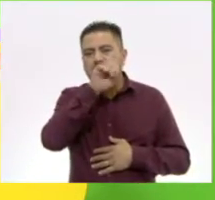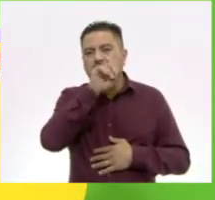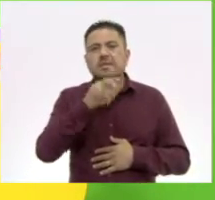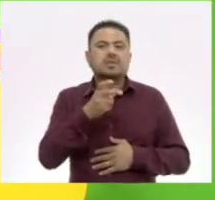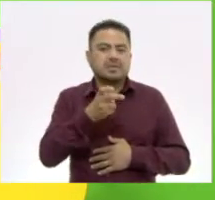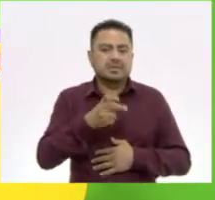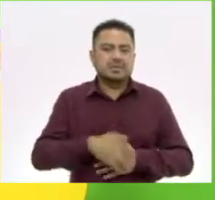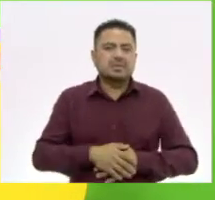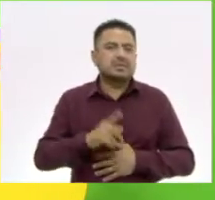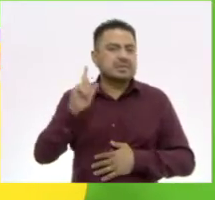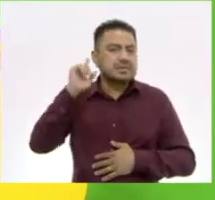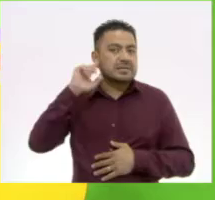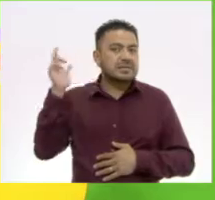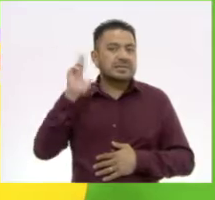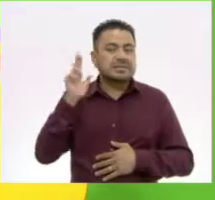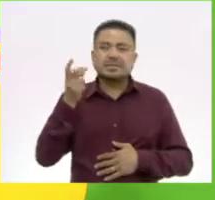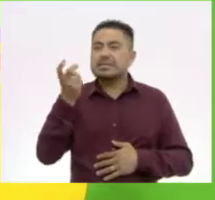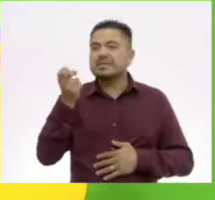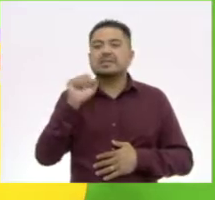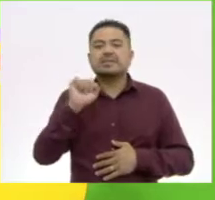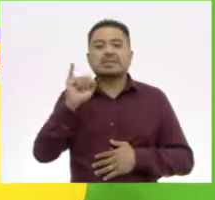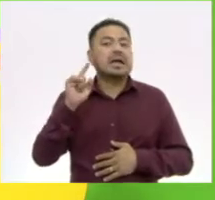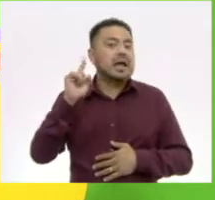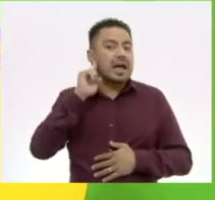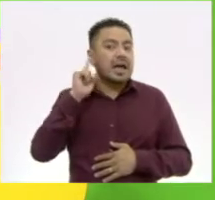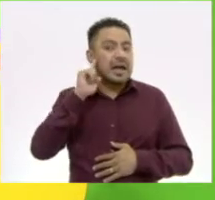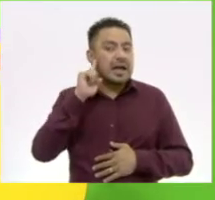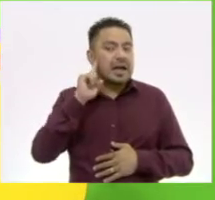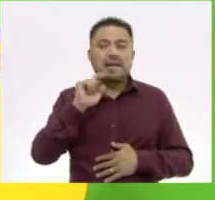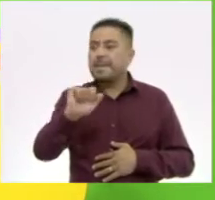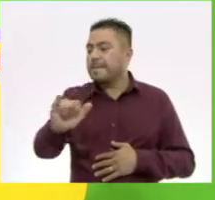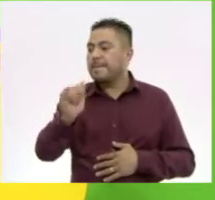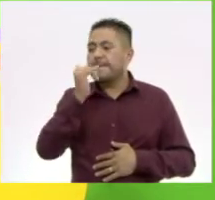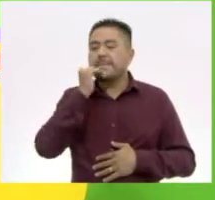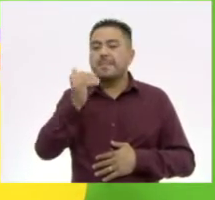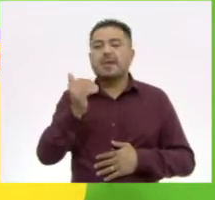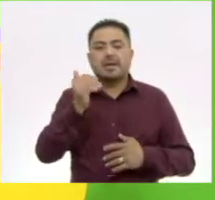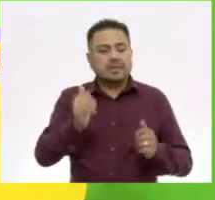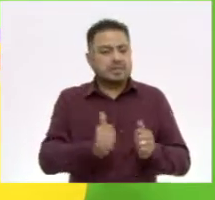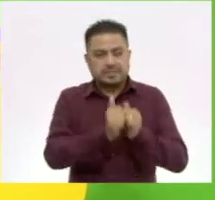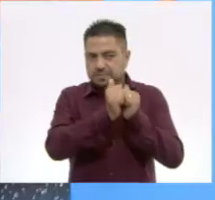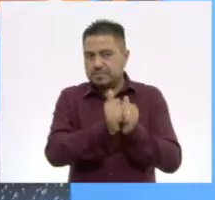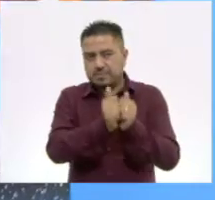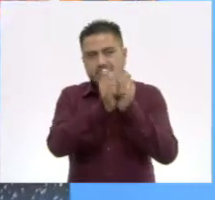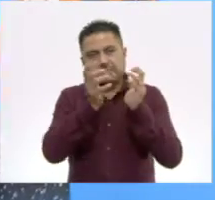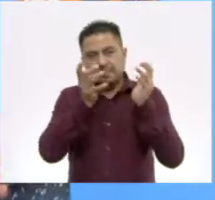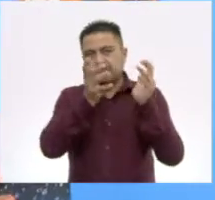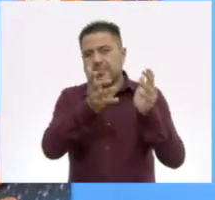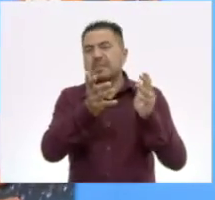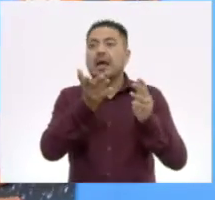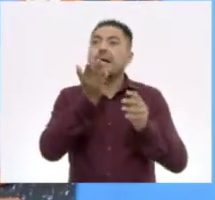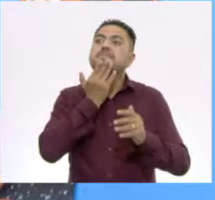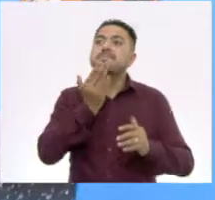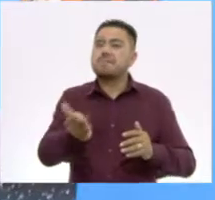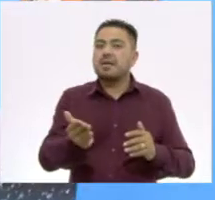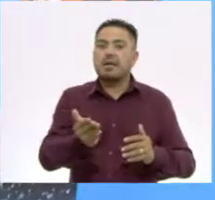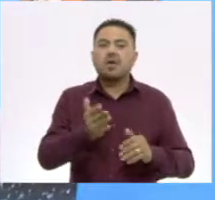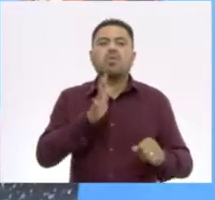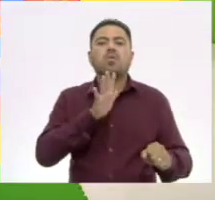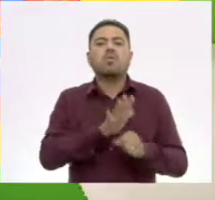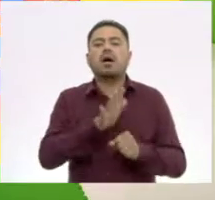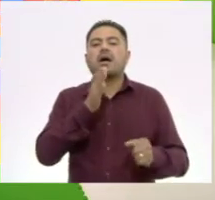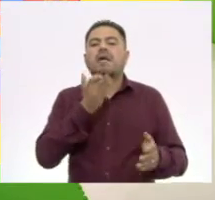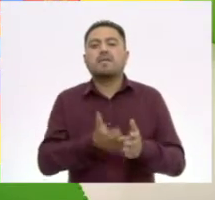este sonido si se escuchó bien se queda aquí se queda muy bien cual nos